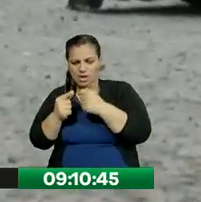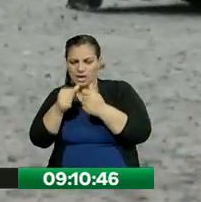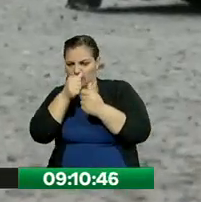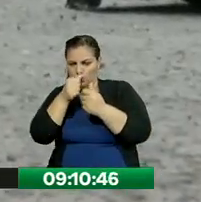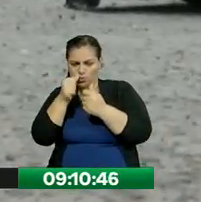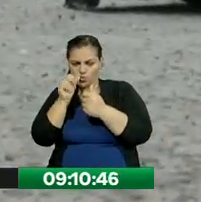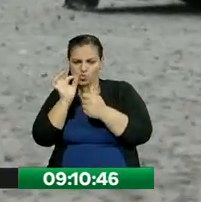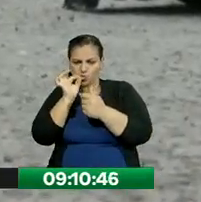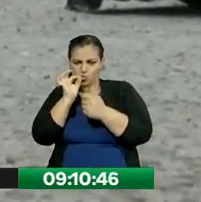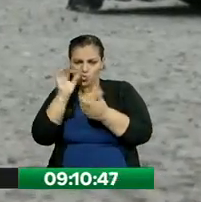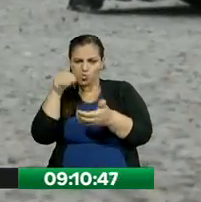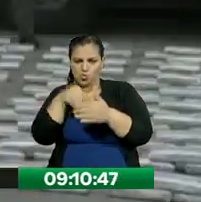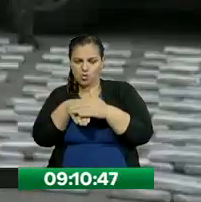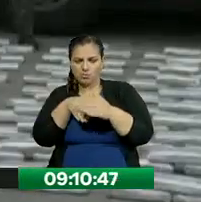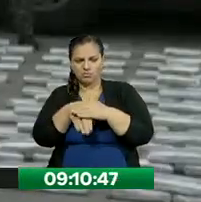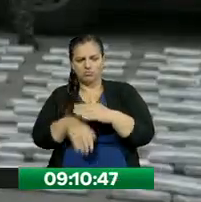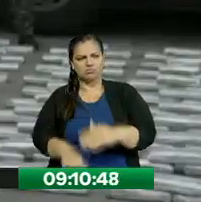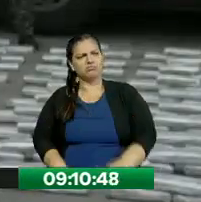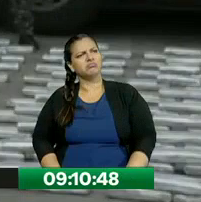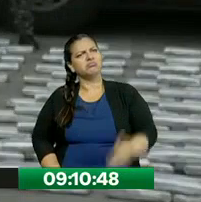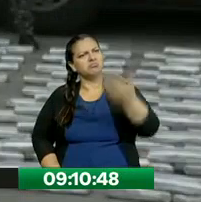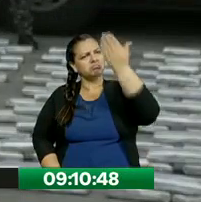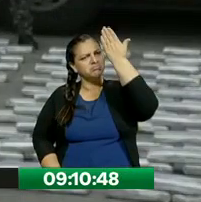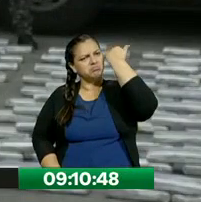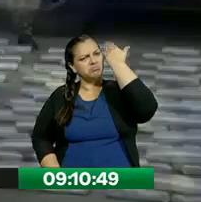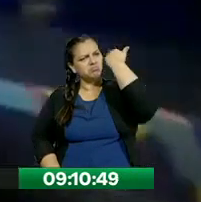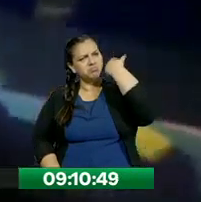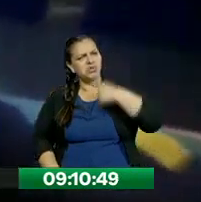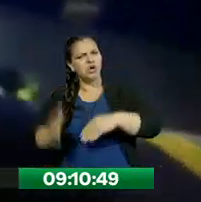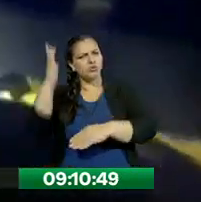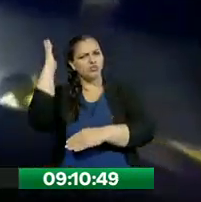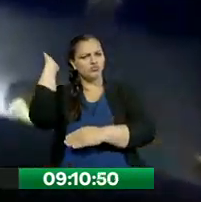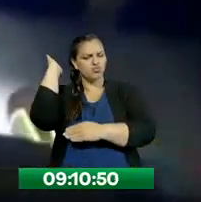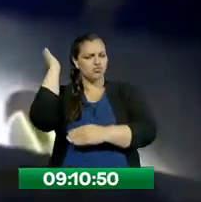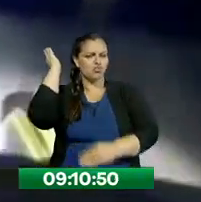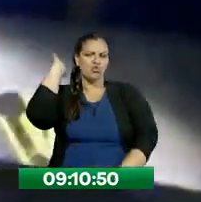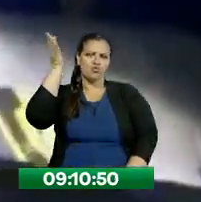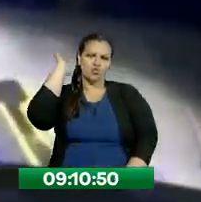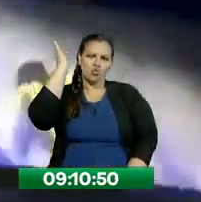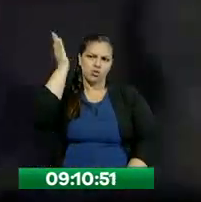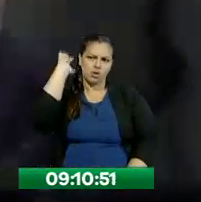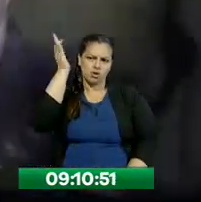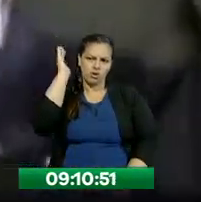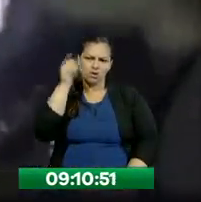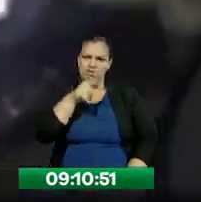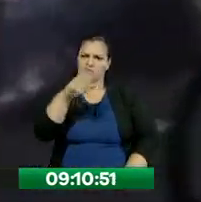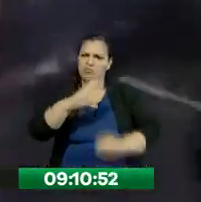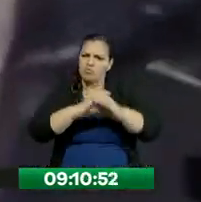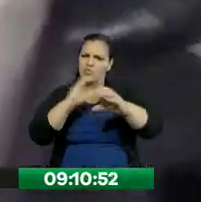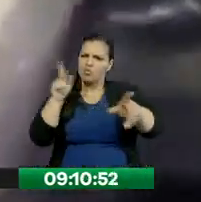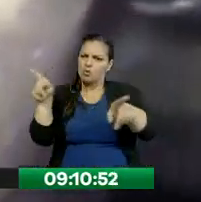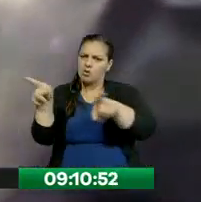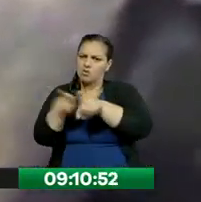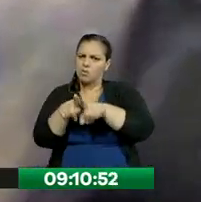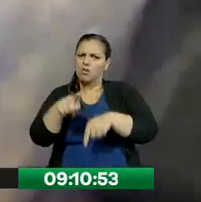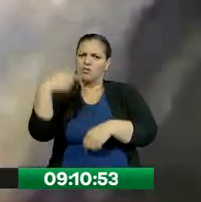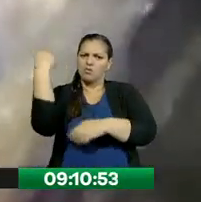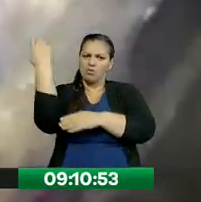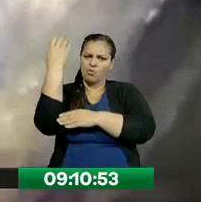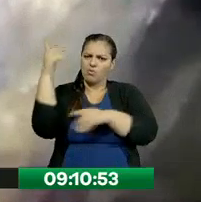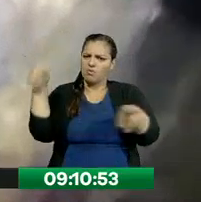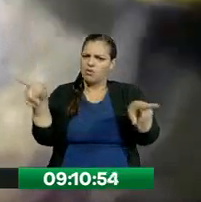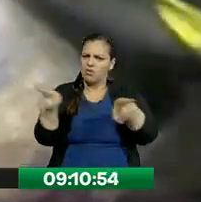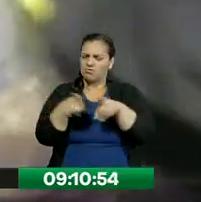Tulcán fueron detenidos 2 buses bajo las mismas características, mientras que en Ipiales sería el primero bajo esta modalidad. Desde la frontera